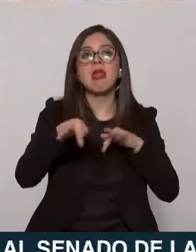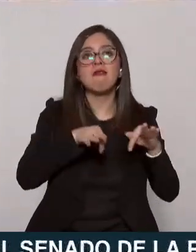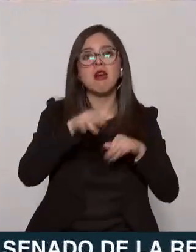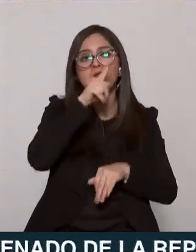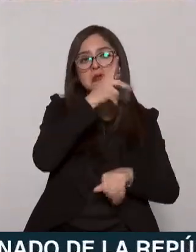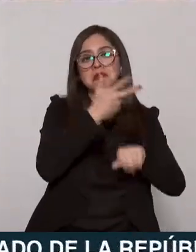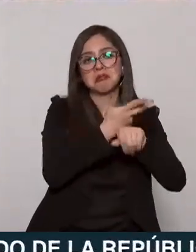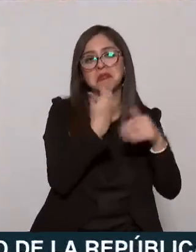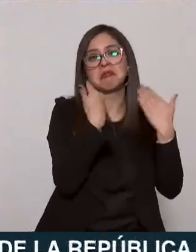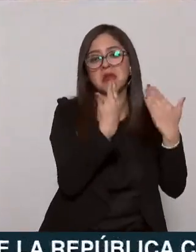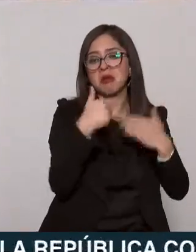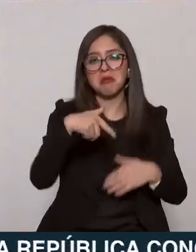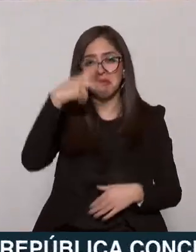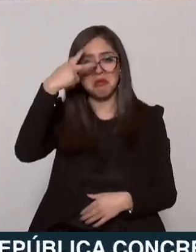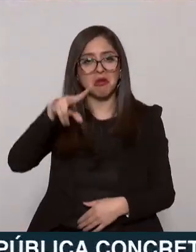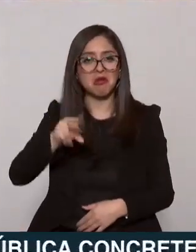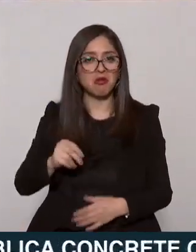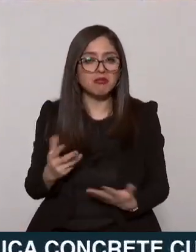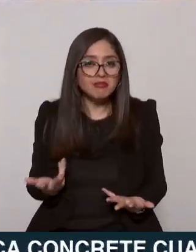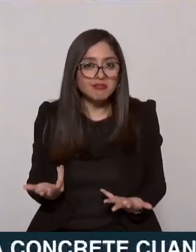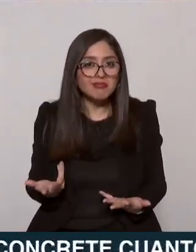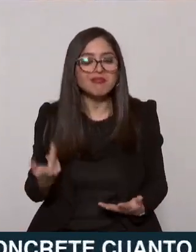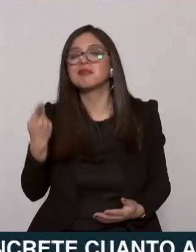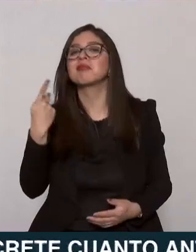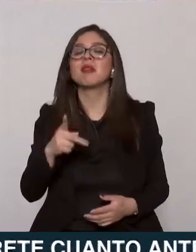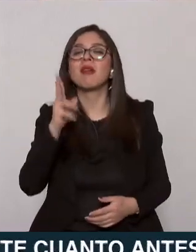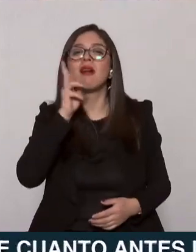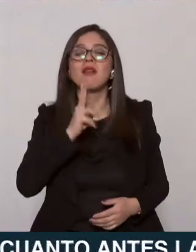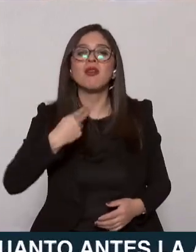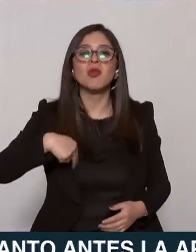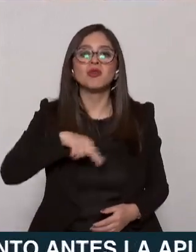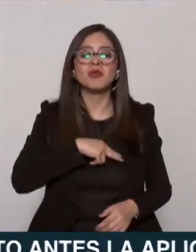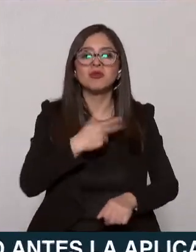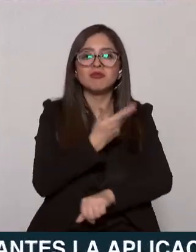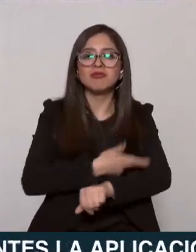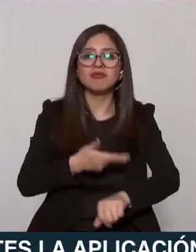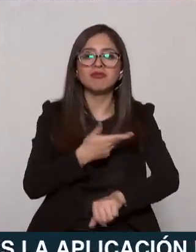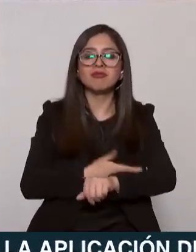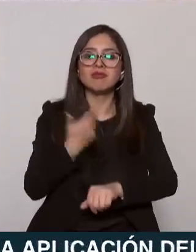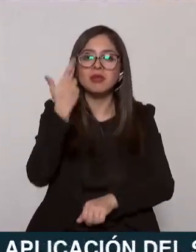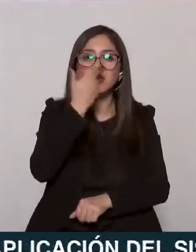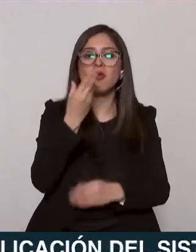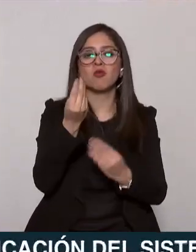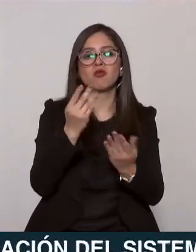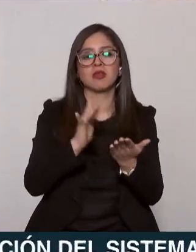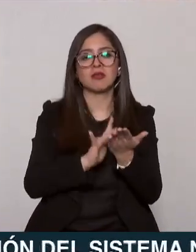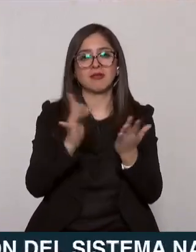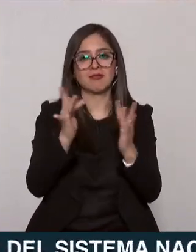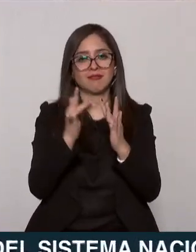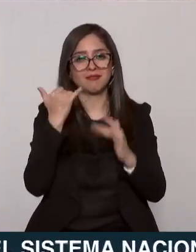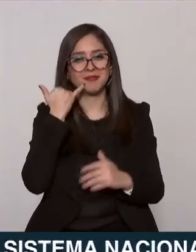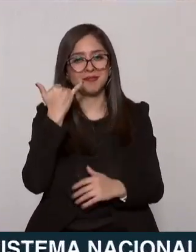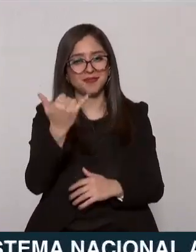estaremos muy pendientes de cómo evoluciona este proceso y le agradecemos que nos haya tomado la llamada, que esté usted muy